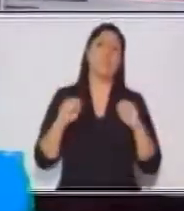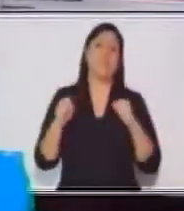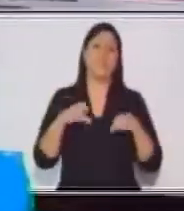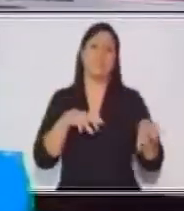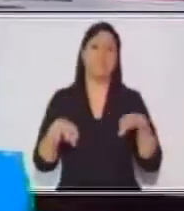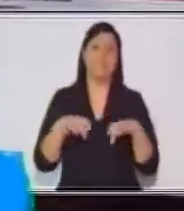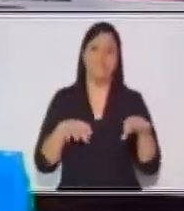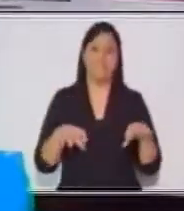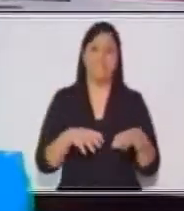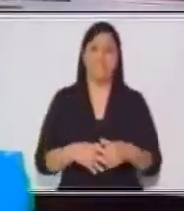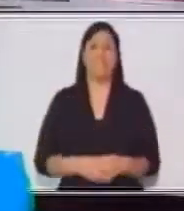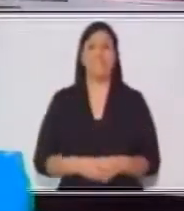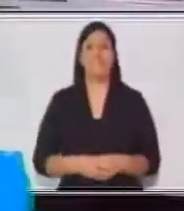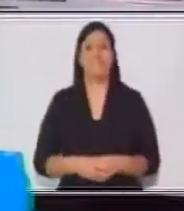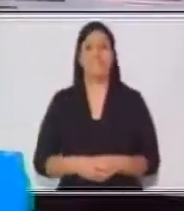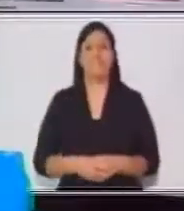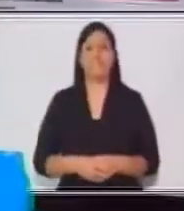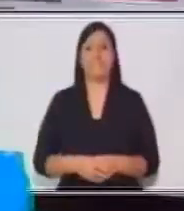actividad.